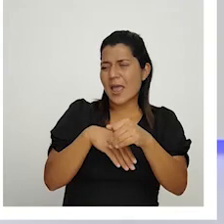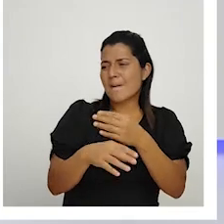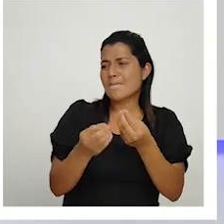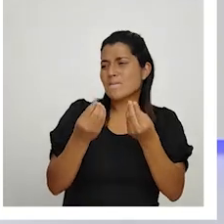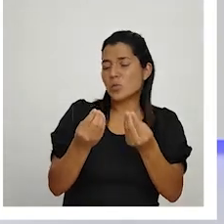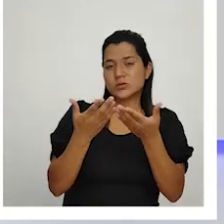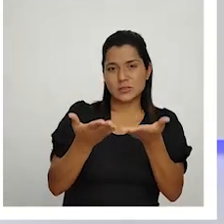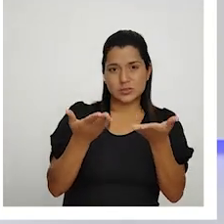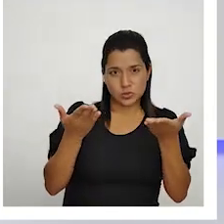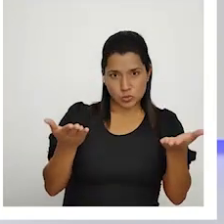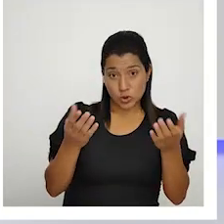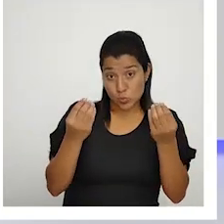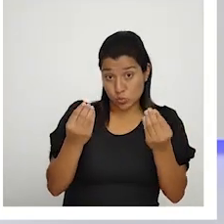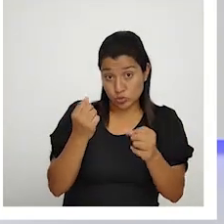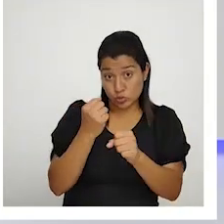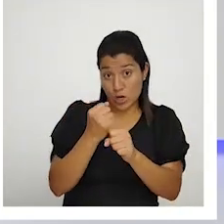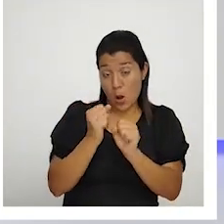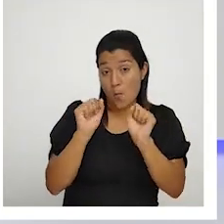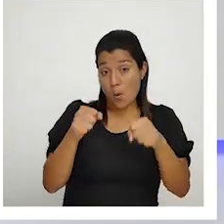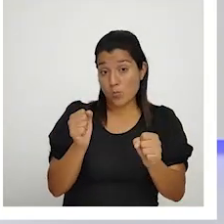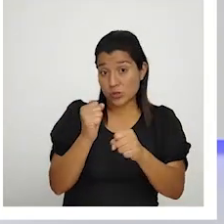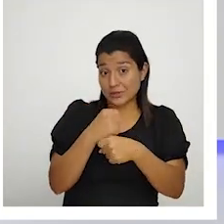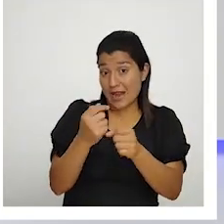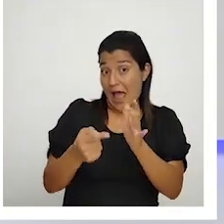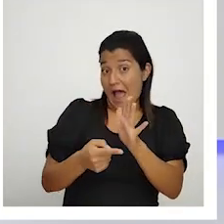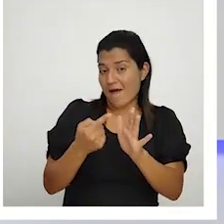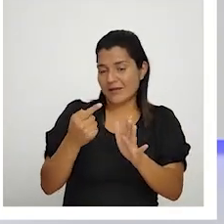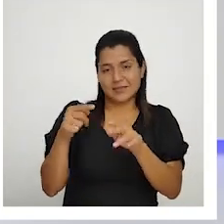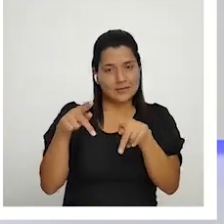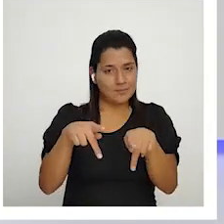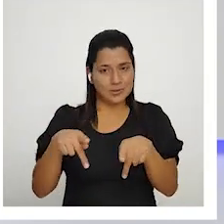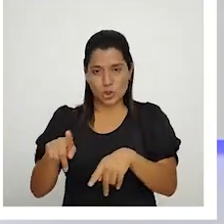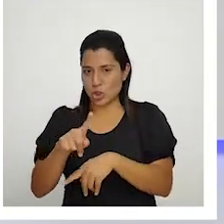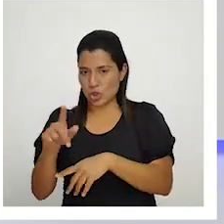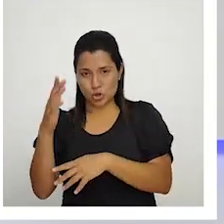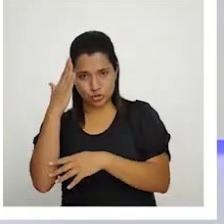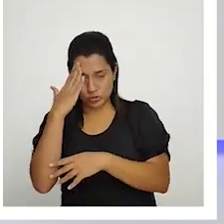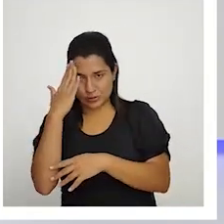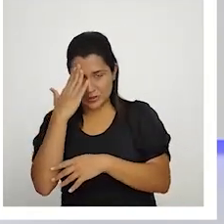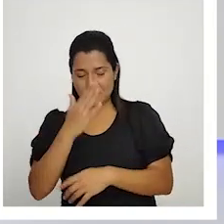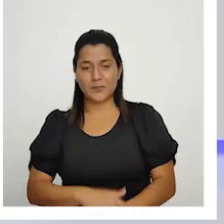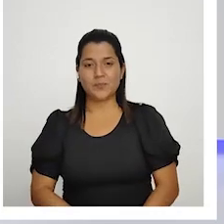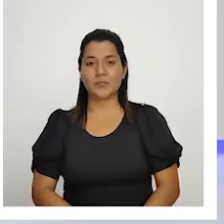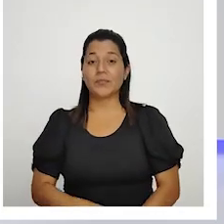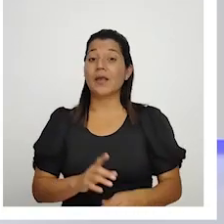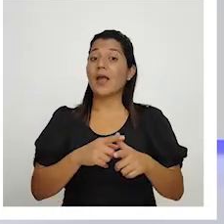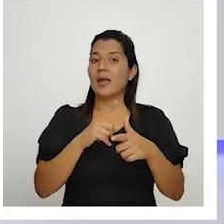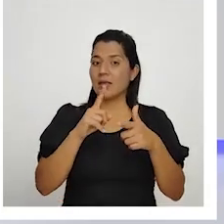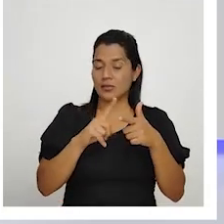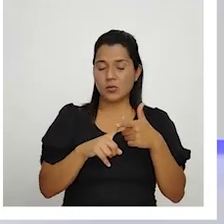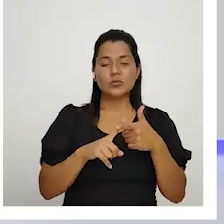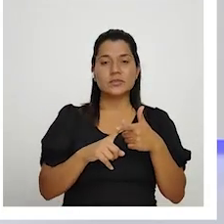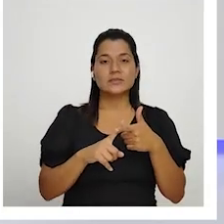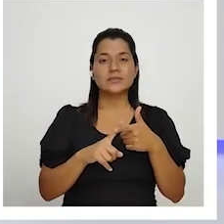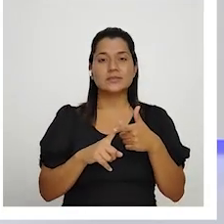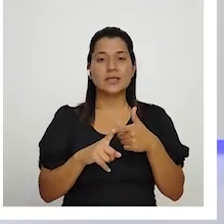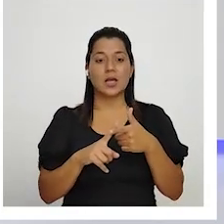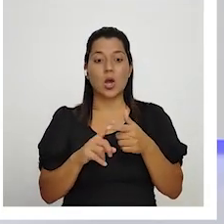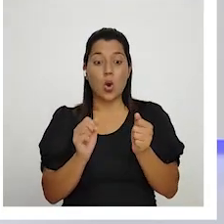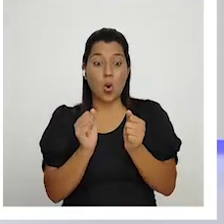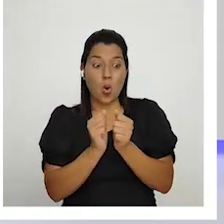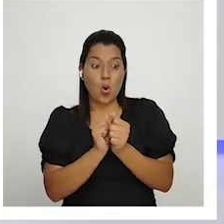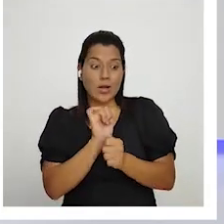que podemos hacer que incluso la sociedad ni siquiera conoce y que es enfermería la que está detrás de ese trabajo. Entonces, con esta